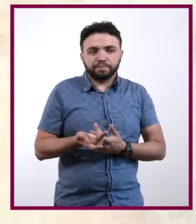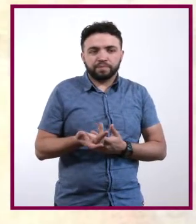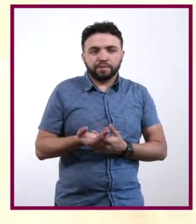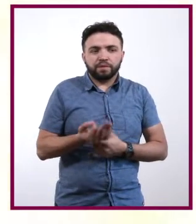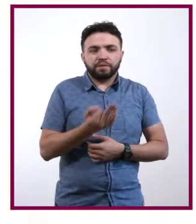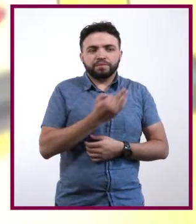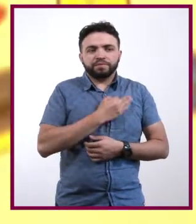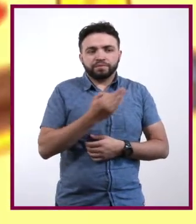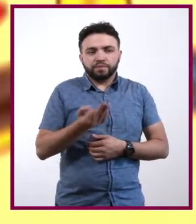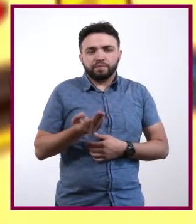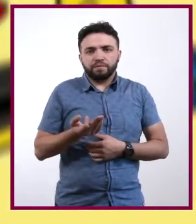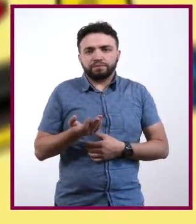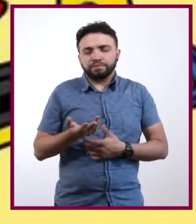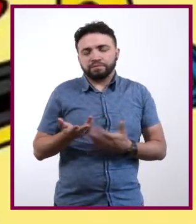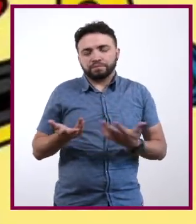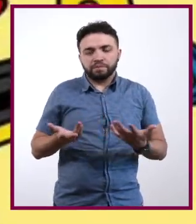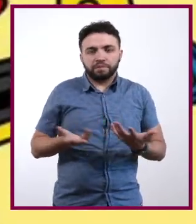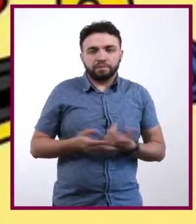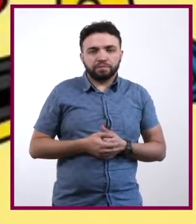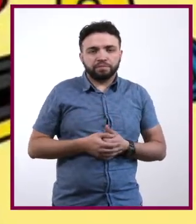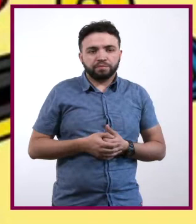en